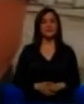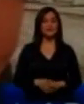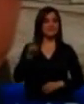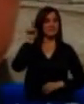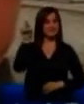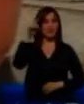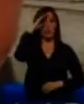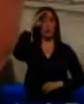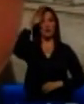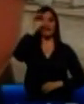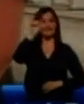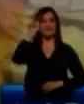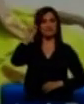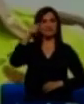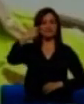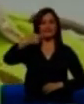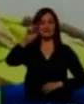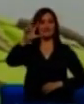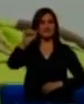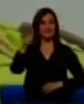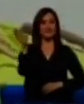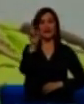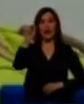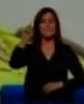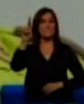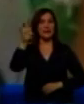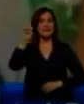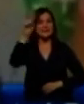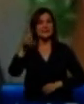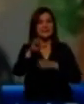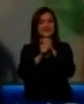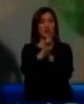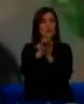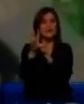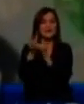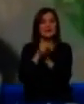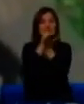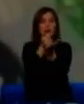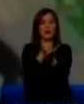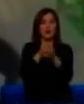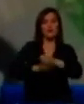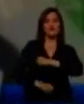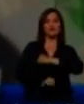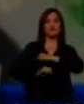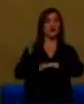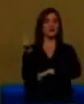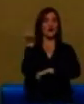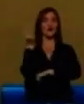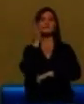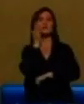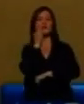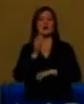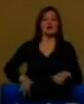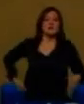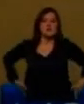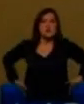Ella es la policía Ángela Ramírez, de 23 años. Sin ser obstetriz, ayudó en las labores de parto a una joven madre que tenía los